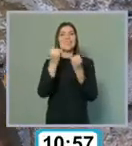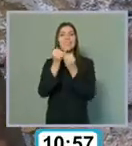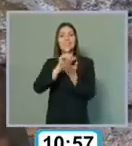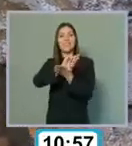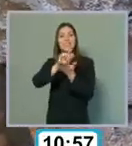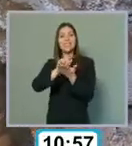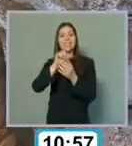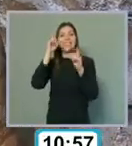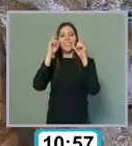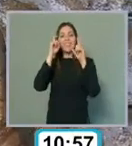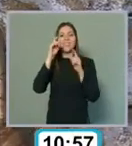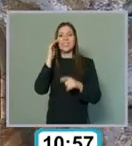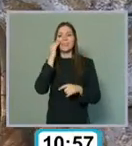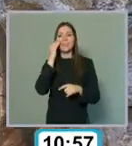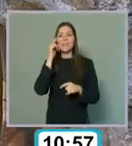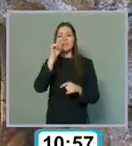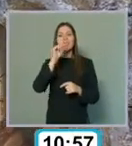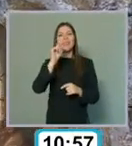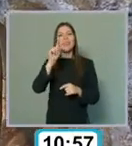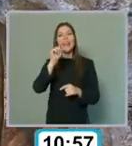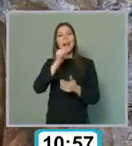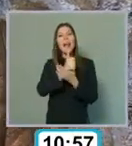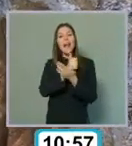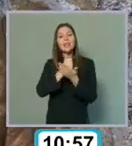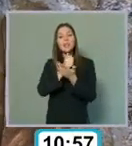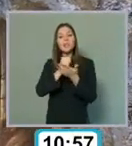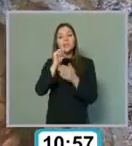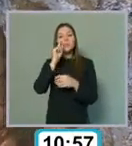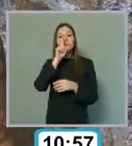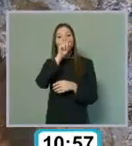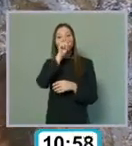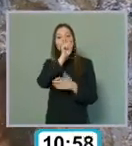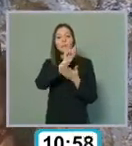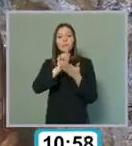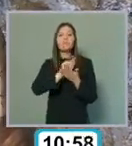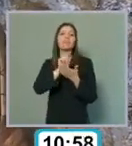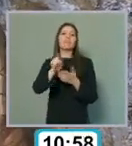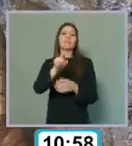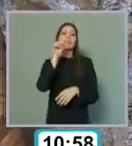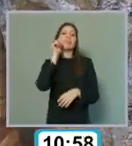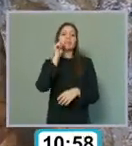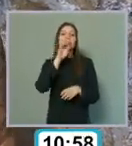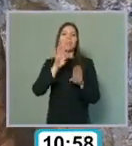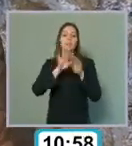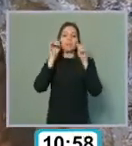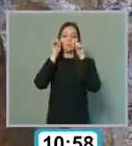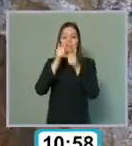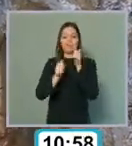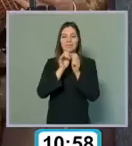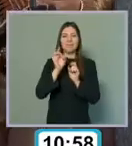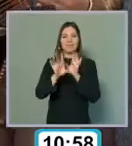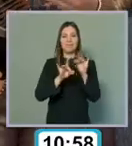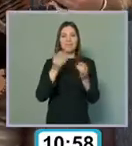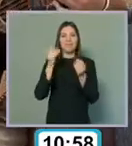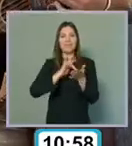están oficialmente ahí la palomita azul y ahí lo vamos a estar contestando todos sus mensajes y todos sus llamados. Muy bien, Muchísimas plebes, muchas